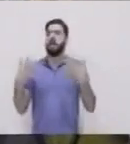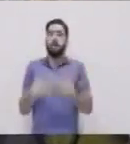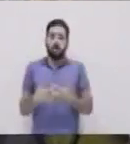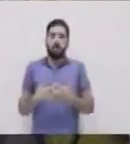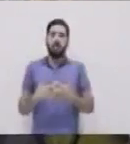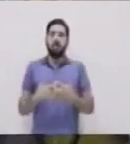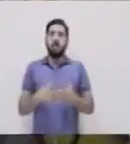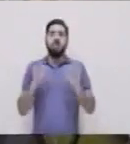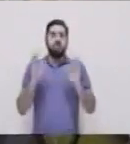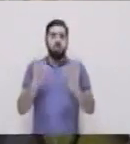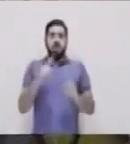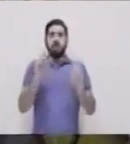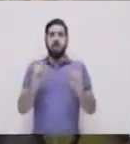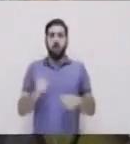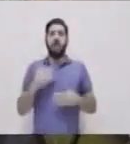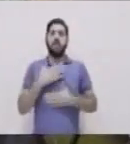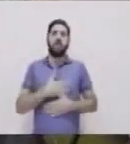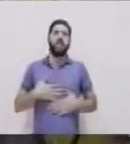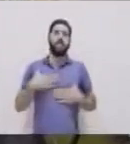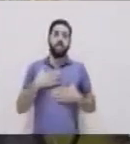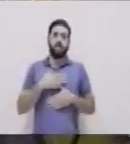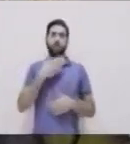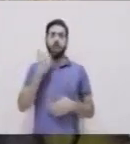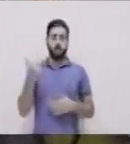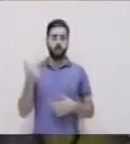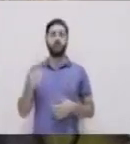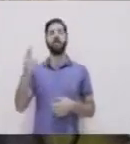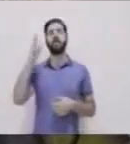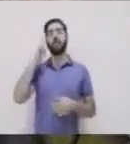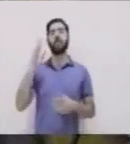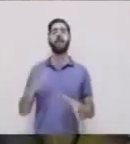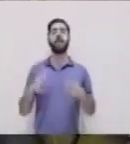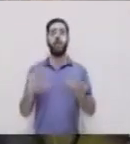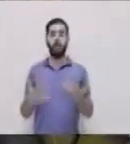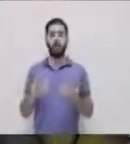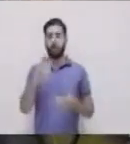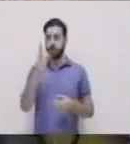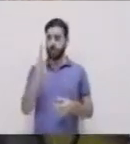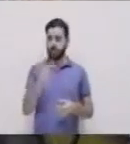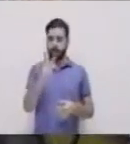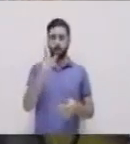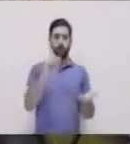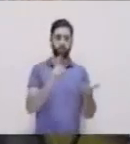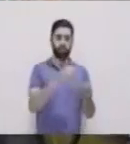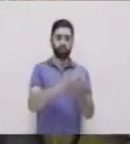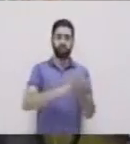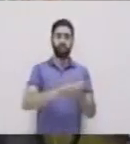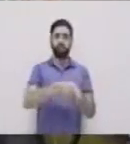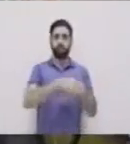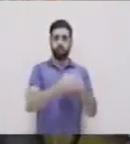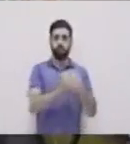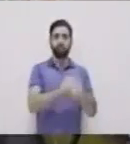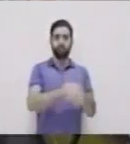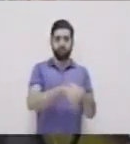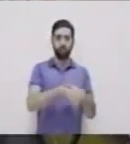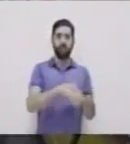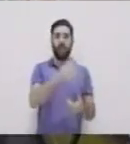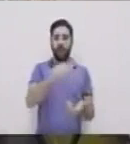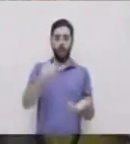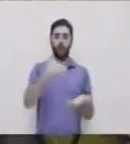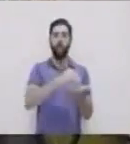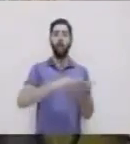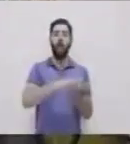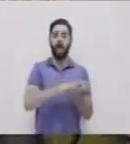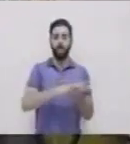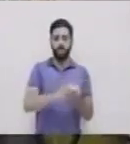ambas, seguramente disfrutarás estos días. Recuerda mantener tus manos hidratadas y lavadas